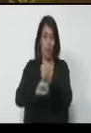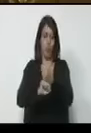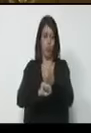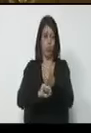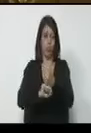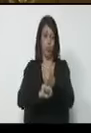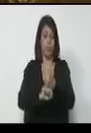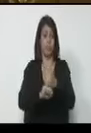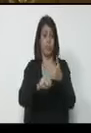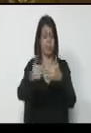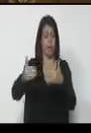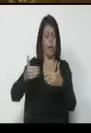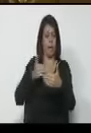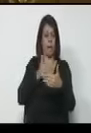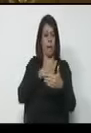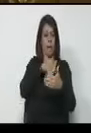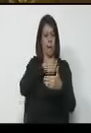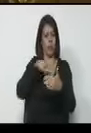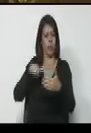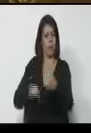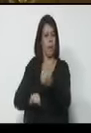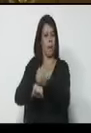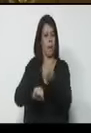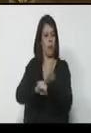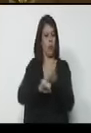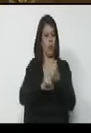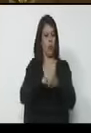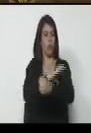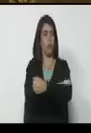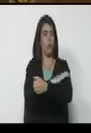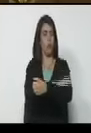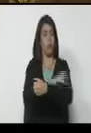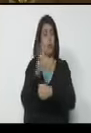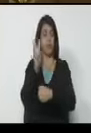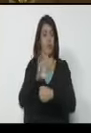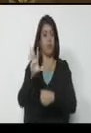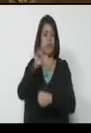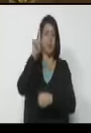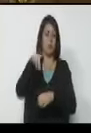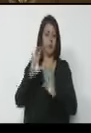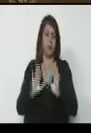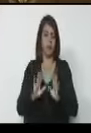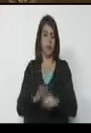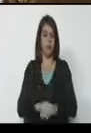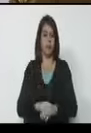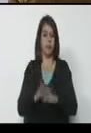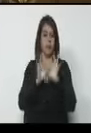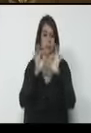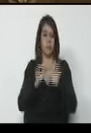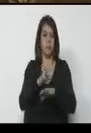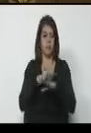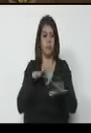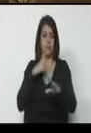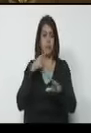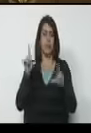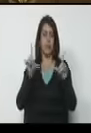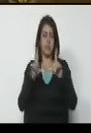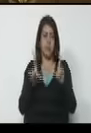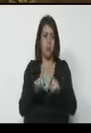sus adláteres de la oposición venezolana y, por supuesto, con sus herramientas, que eran los medios de